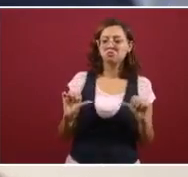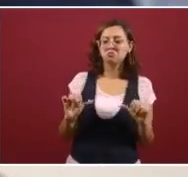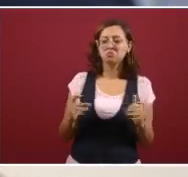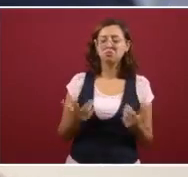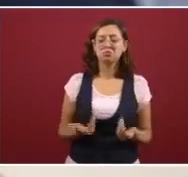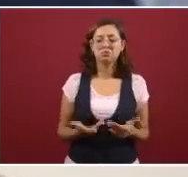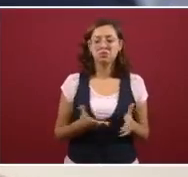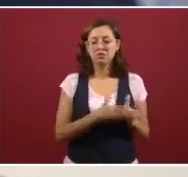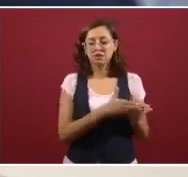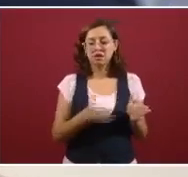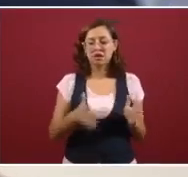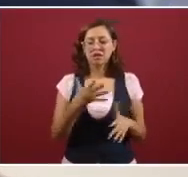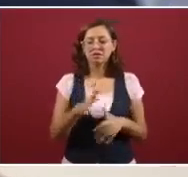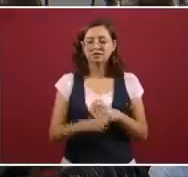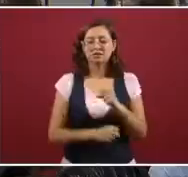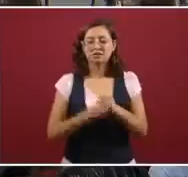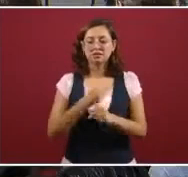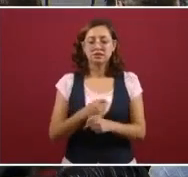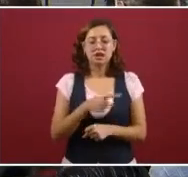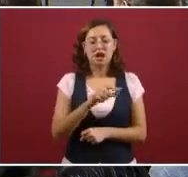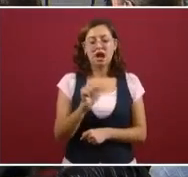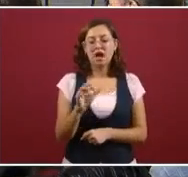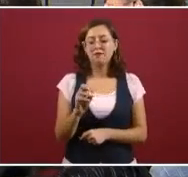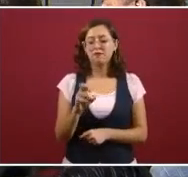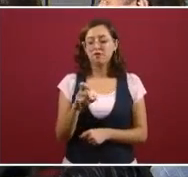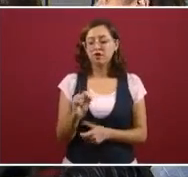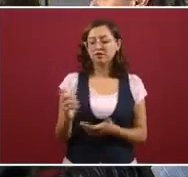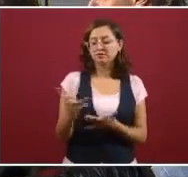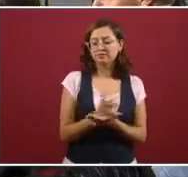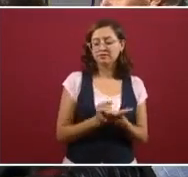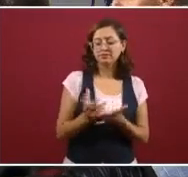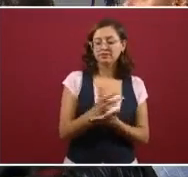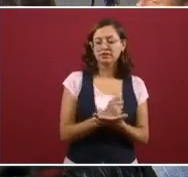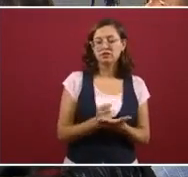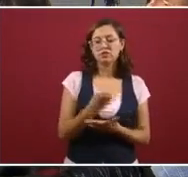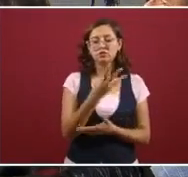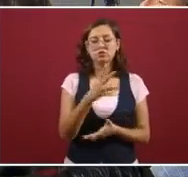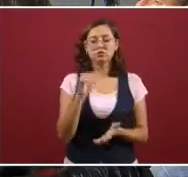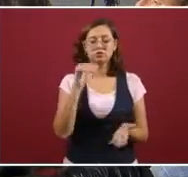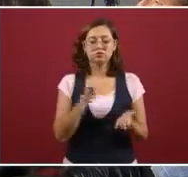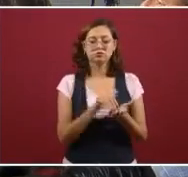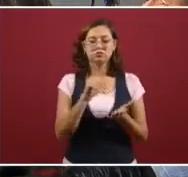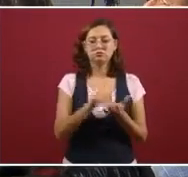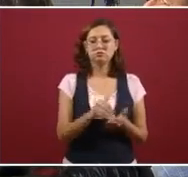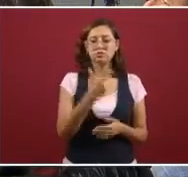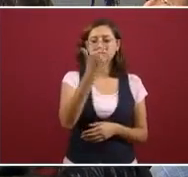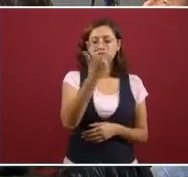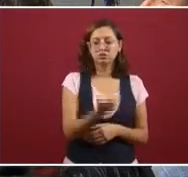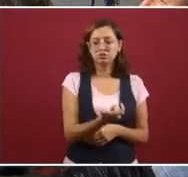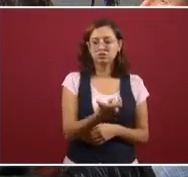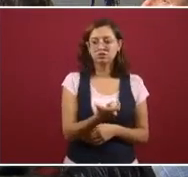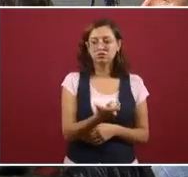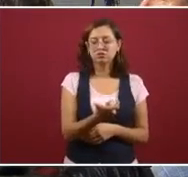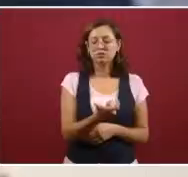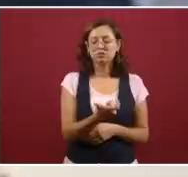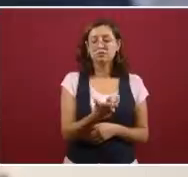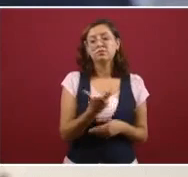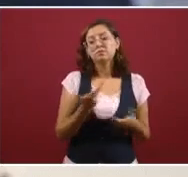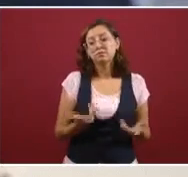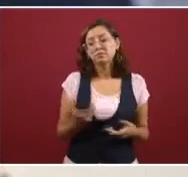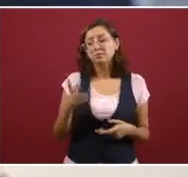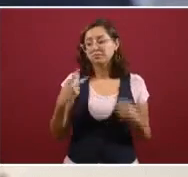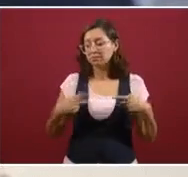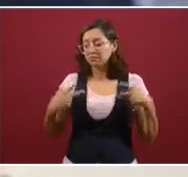10 años las Afores han ganado más o menos 400 mil millones de pesos, mientras que